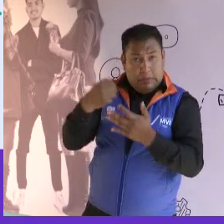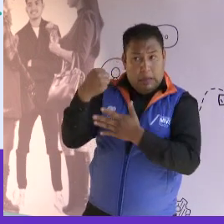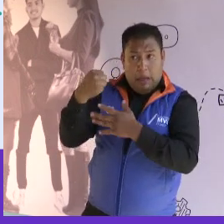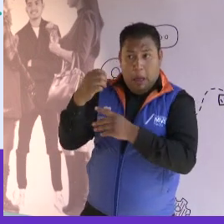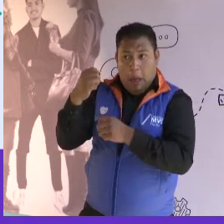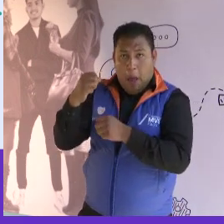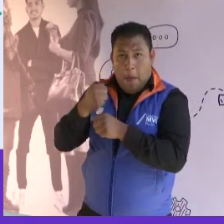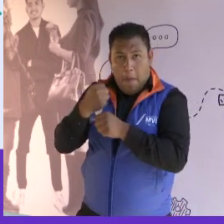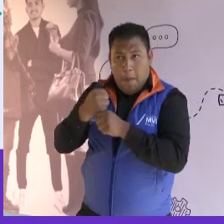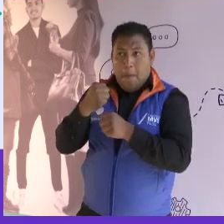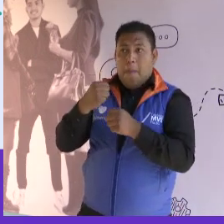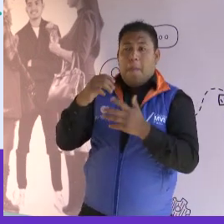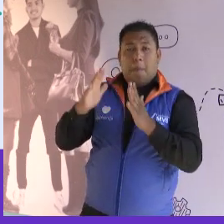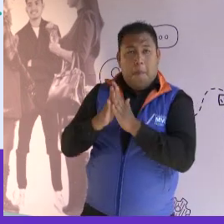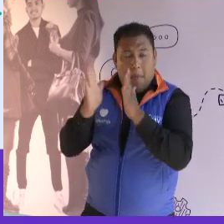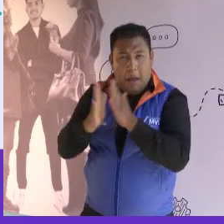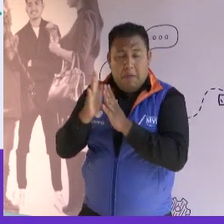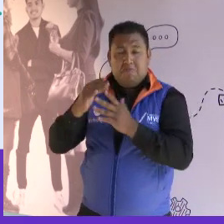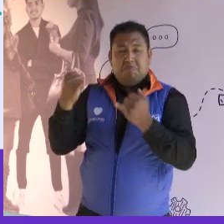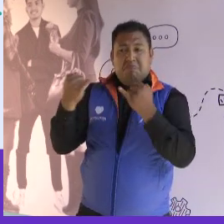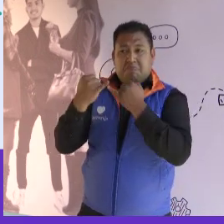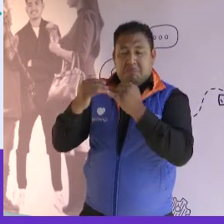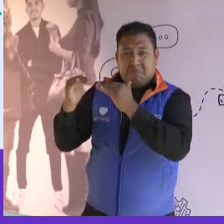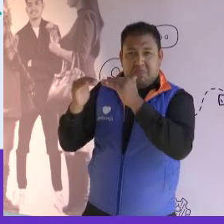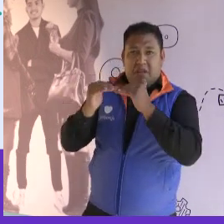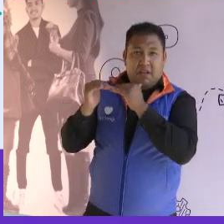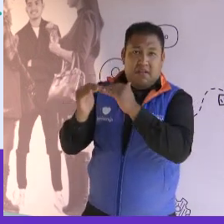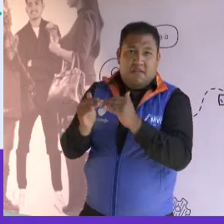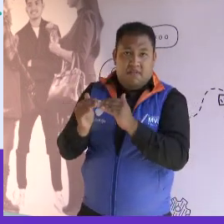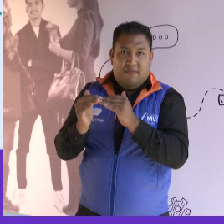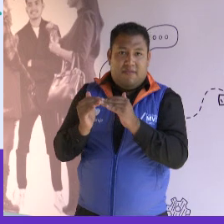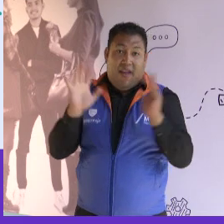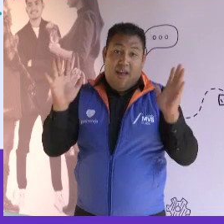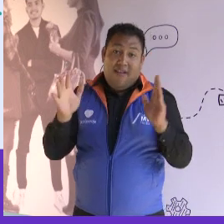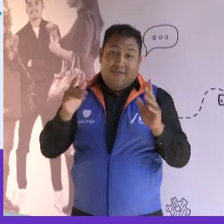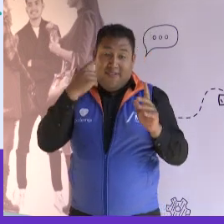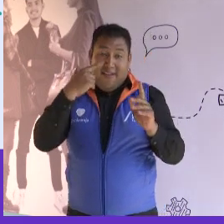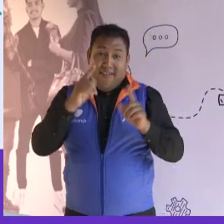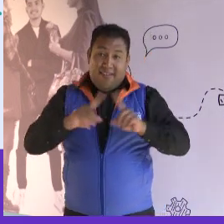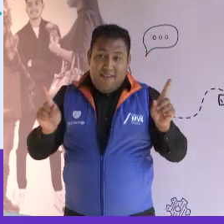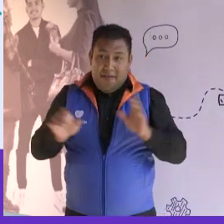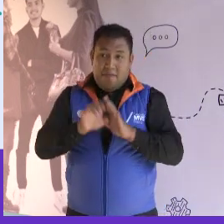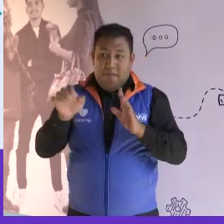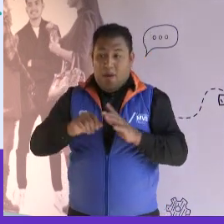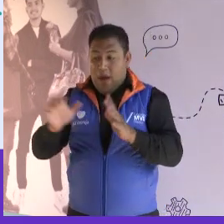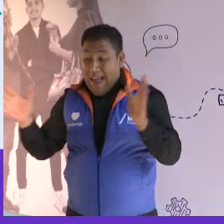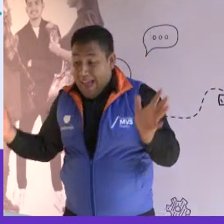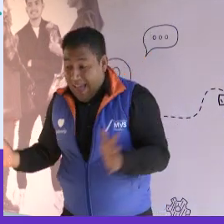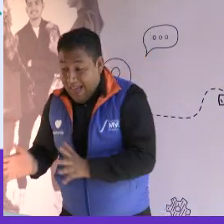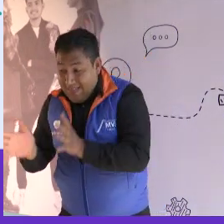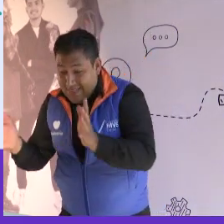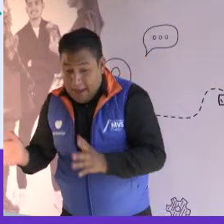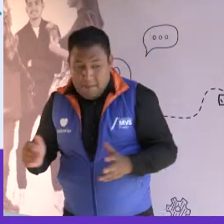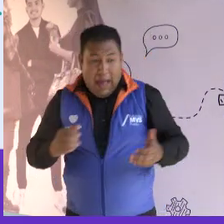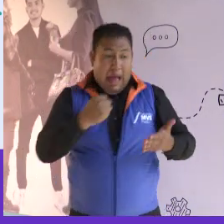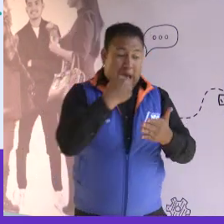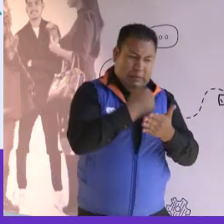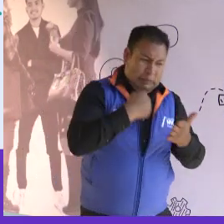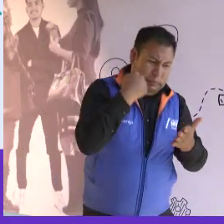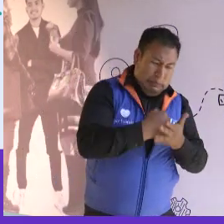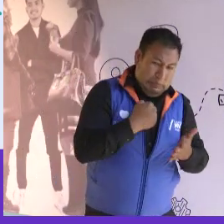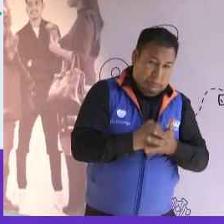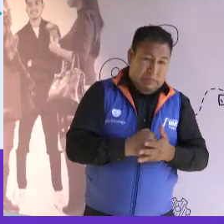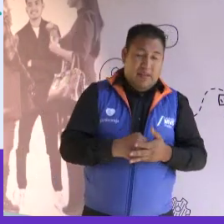comentado Tatiana, pero de entre forzar y incentivar, ¿hay algunas estrategias que nos podrían recomendar los